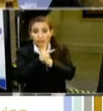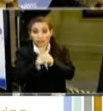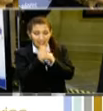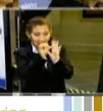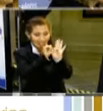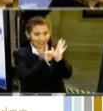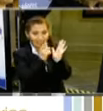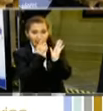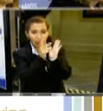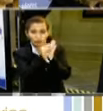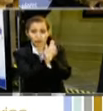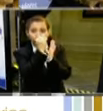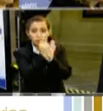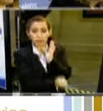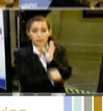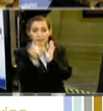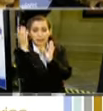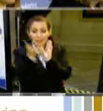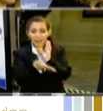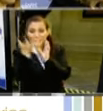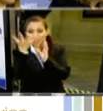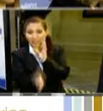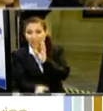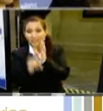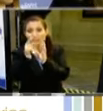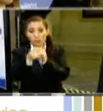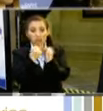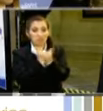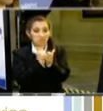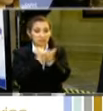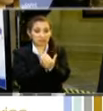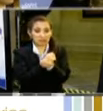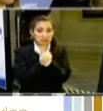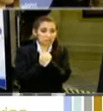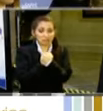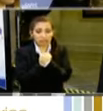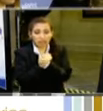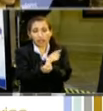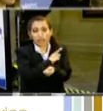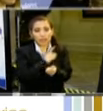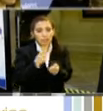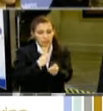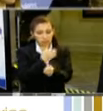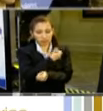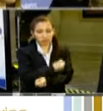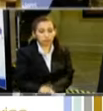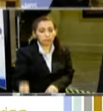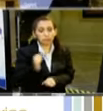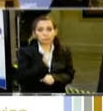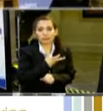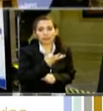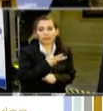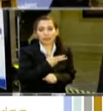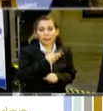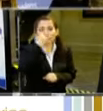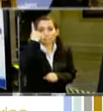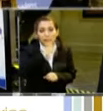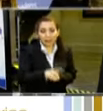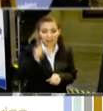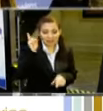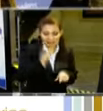artículo 89.10 una camisa de fuerza. Ciertamente tenemos que tener una capacidad para